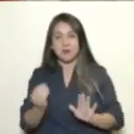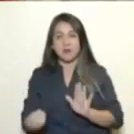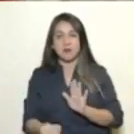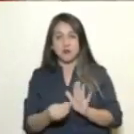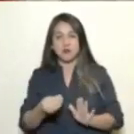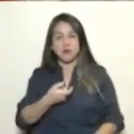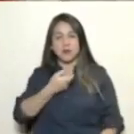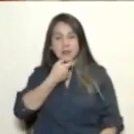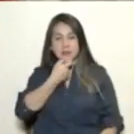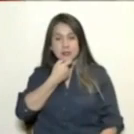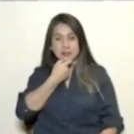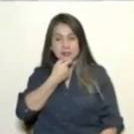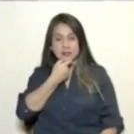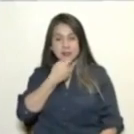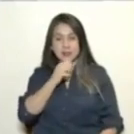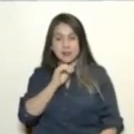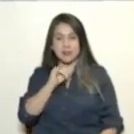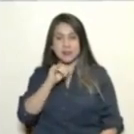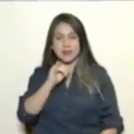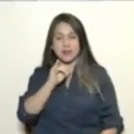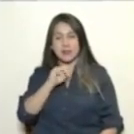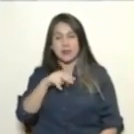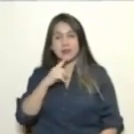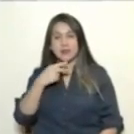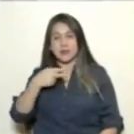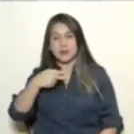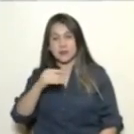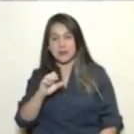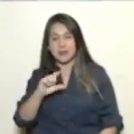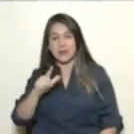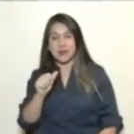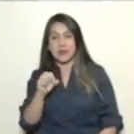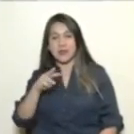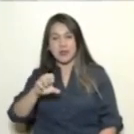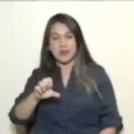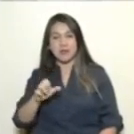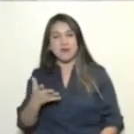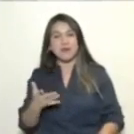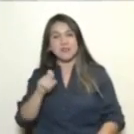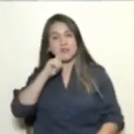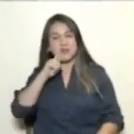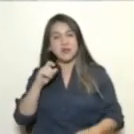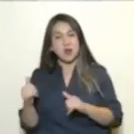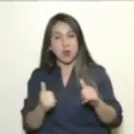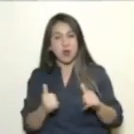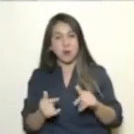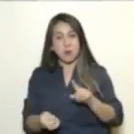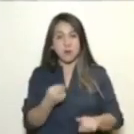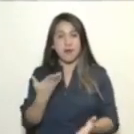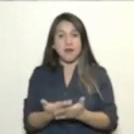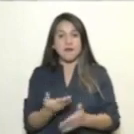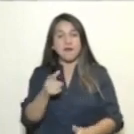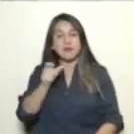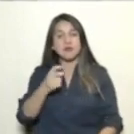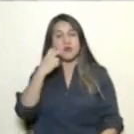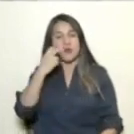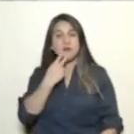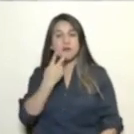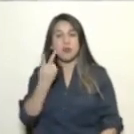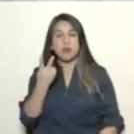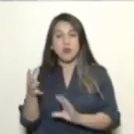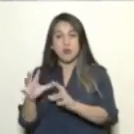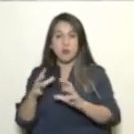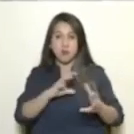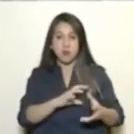Game. Y en The Game, ¿en qué consiste el juego? En que hoy por primera vez el ser humano vive en dos mundos.